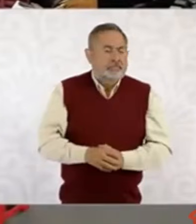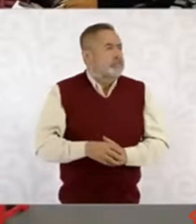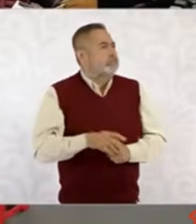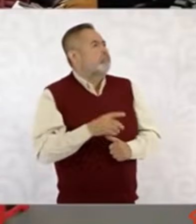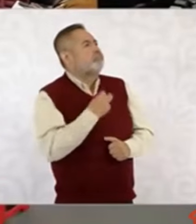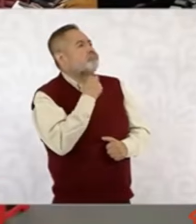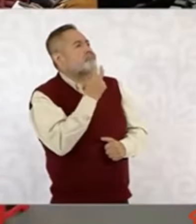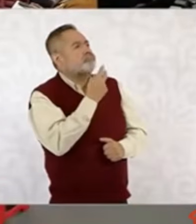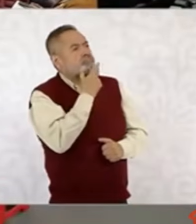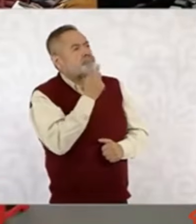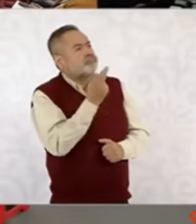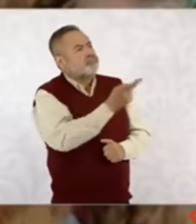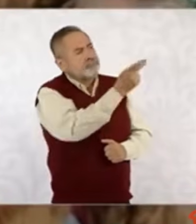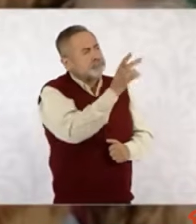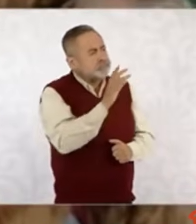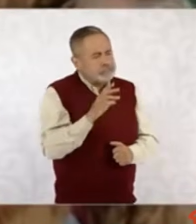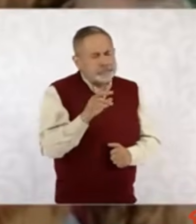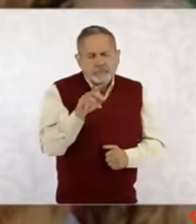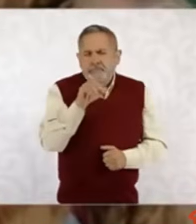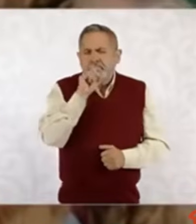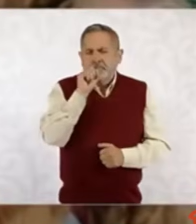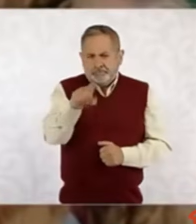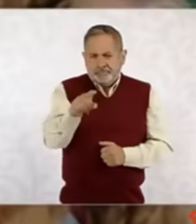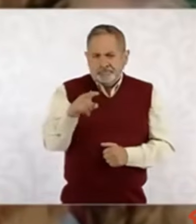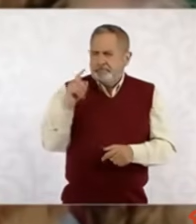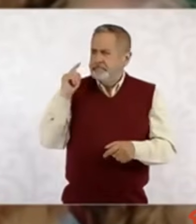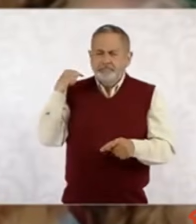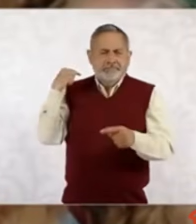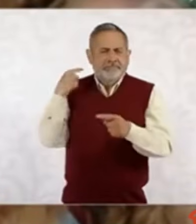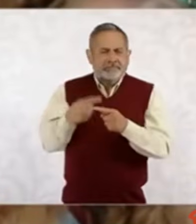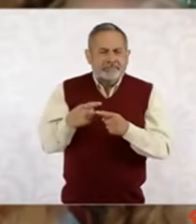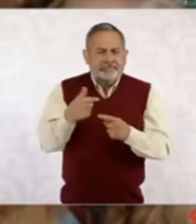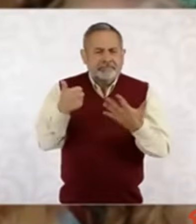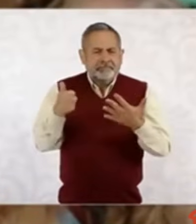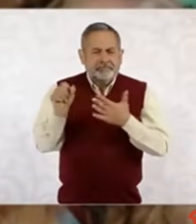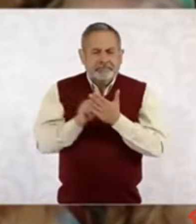Presidenta, también preguntarle, porque ya se cumplen 6 meses de que me prometió el secretario